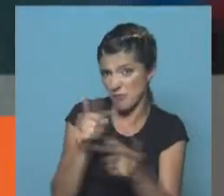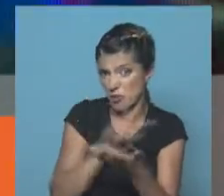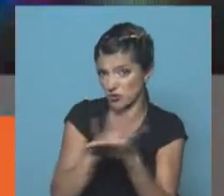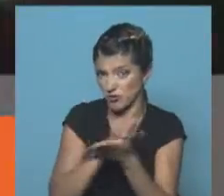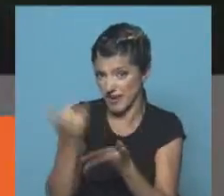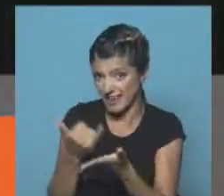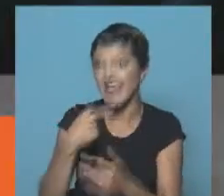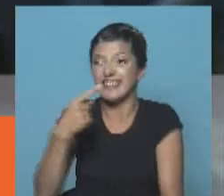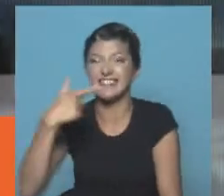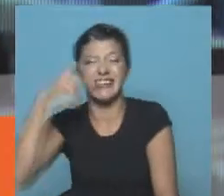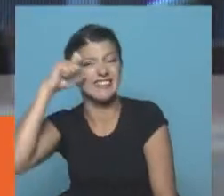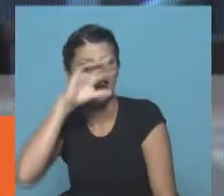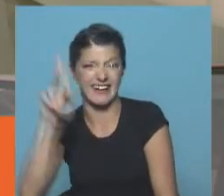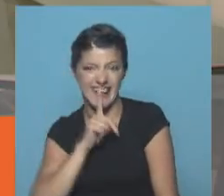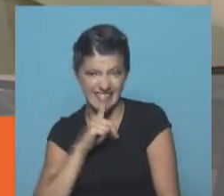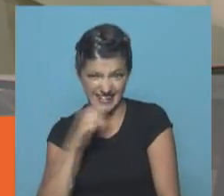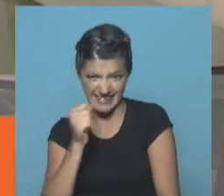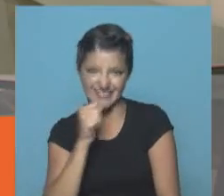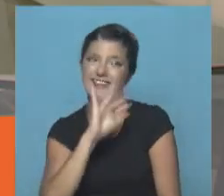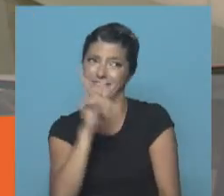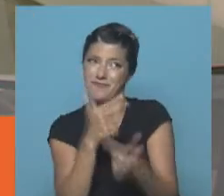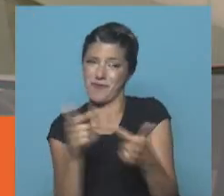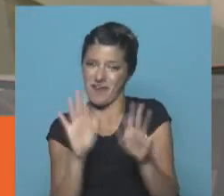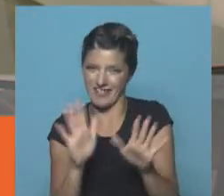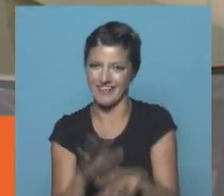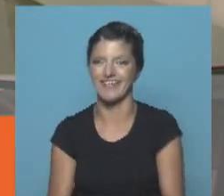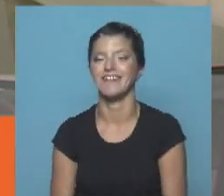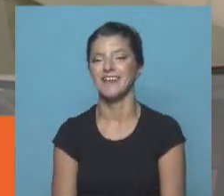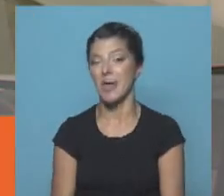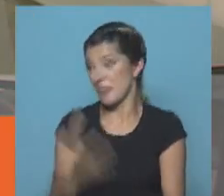Serrat. No tiene remedio. Nos tenemos que ir acostumbrando entonces.